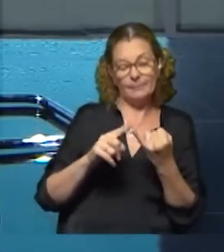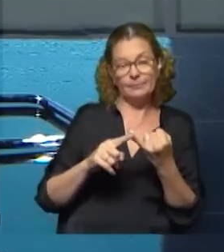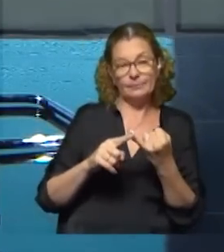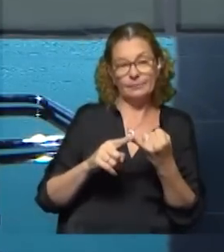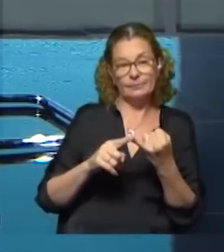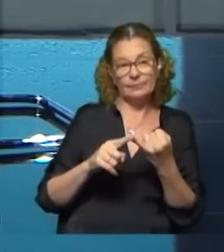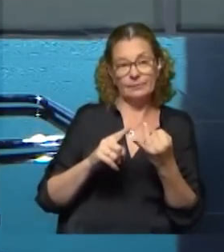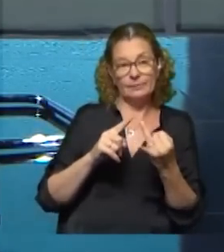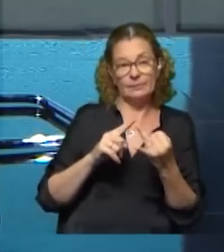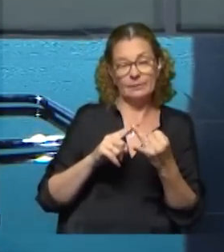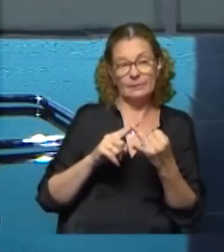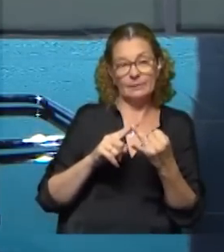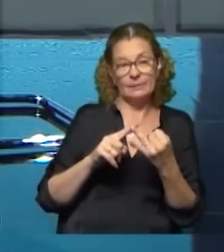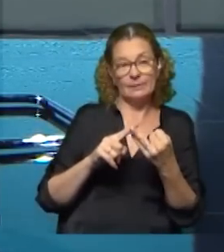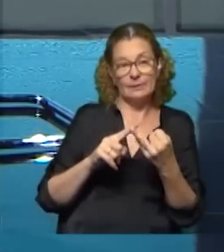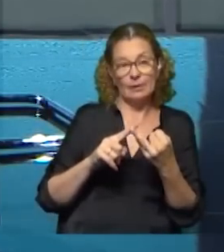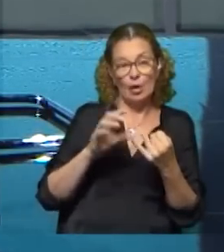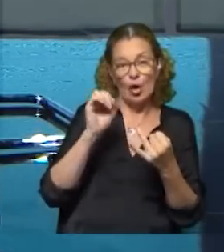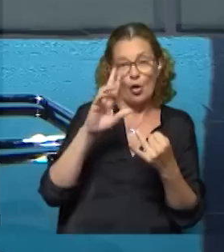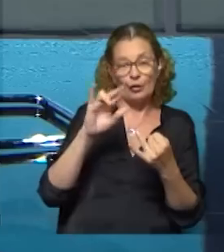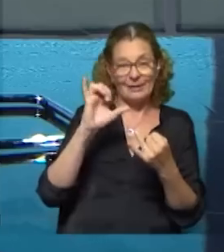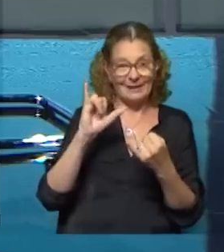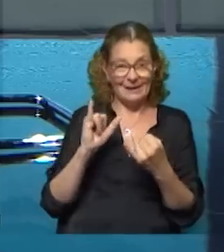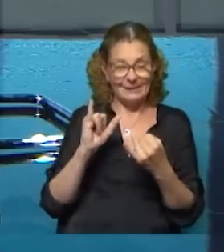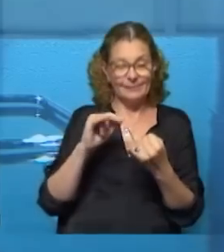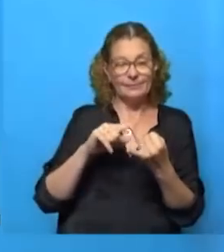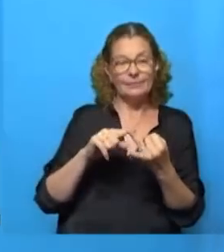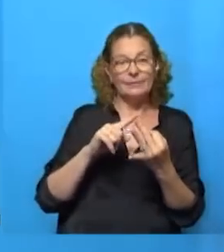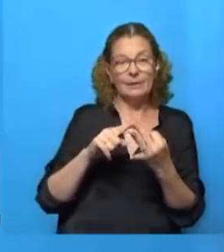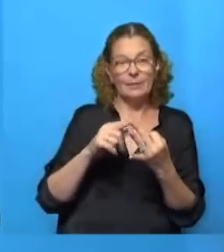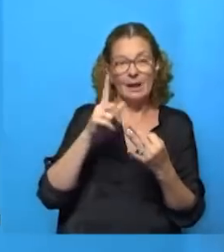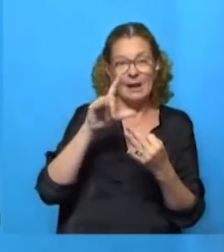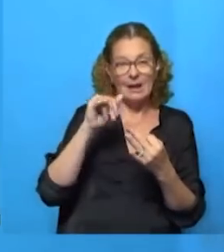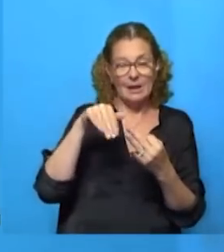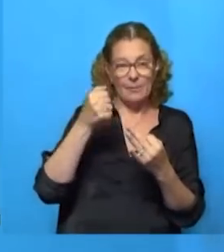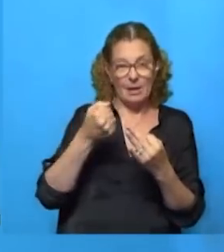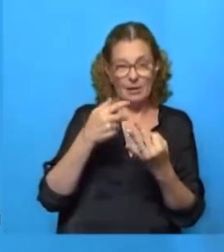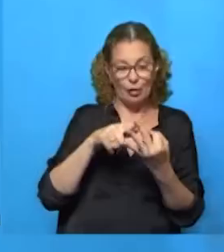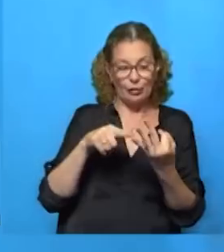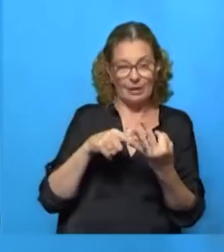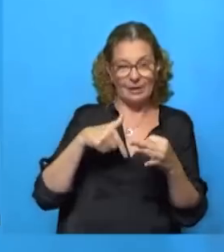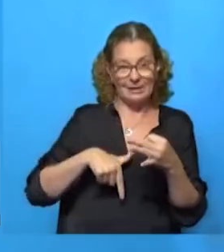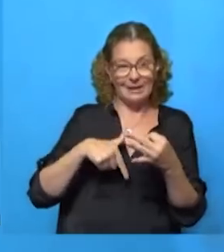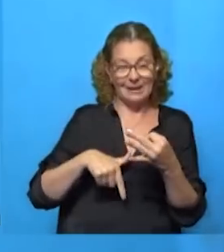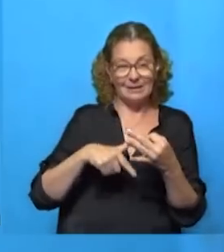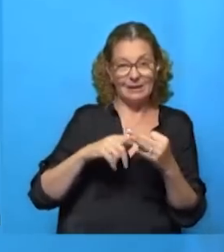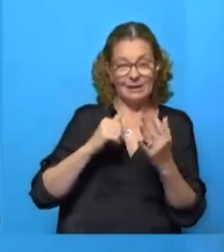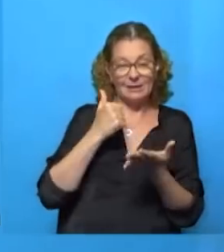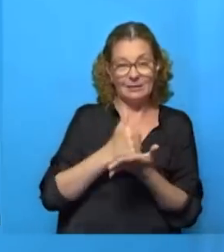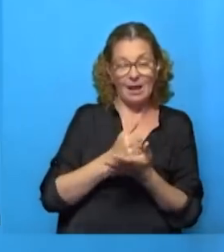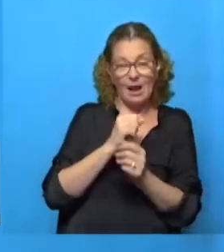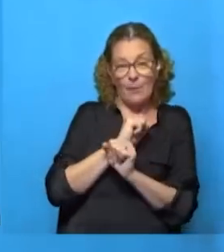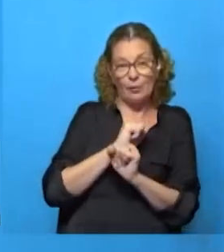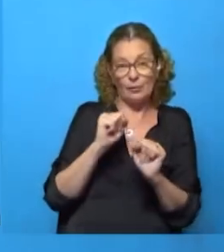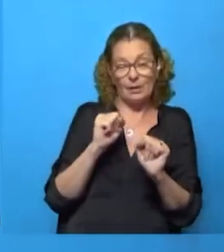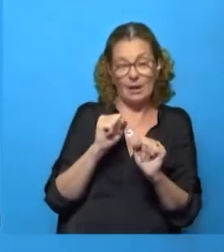este el caso de chamán aparece Andrés Lima es decir los tres intendentes está la posibilidad